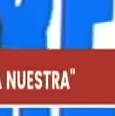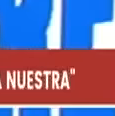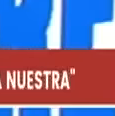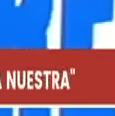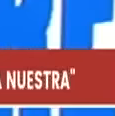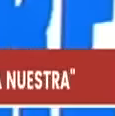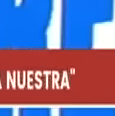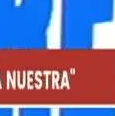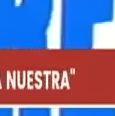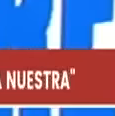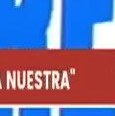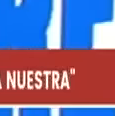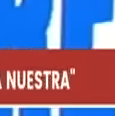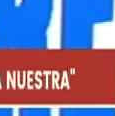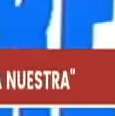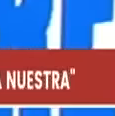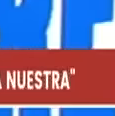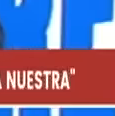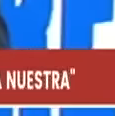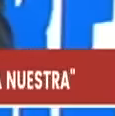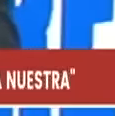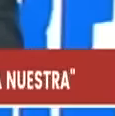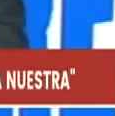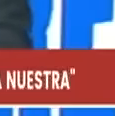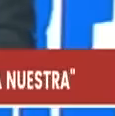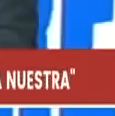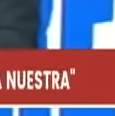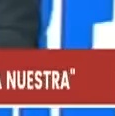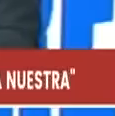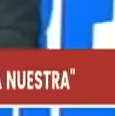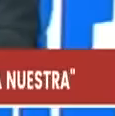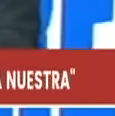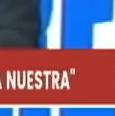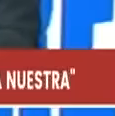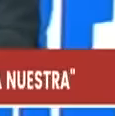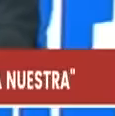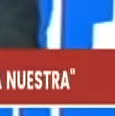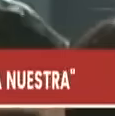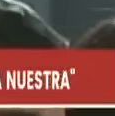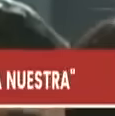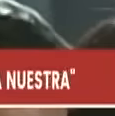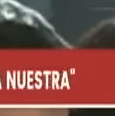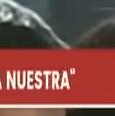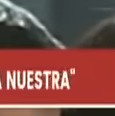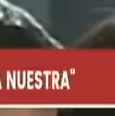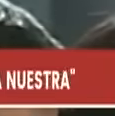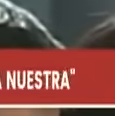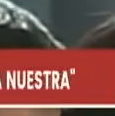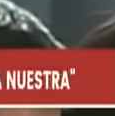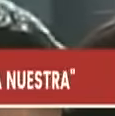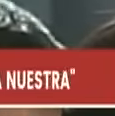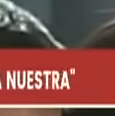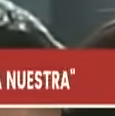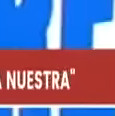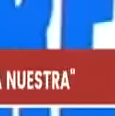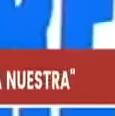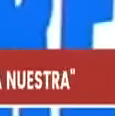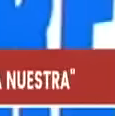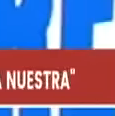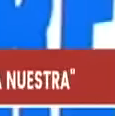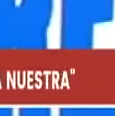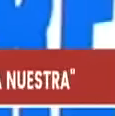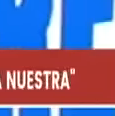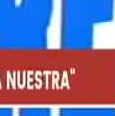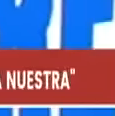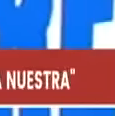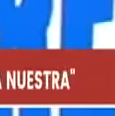la geografía nacional a la que Maduro llega de incógnito y por sorpresa porque está amenazado de muerte. Es el